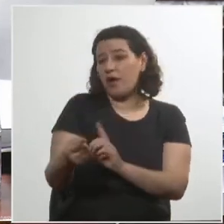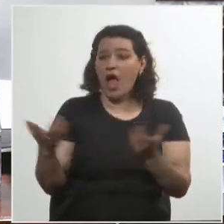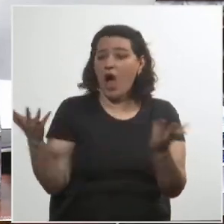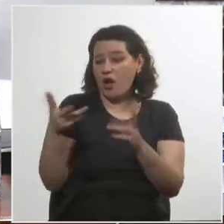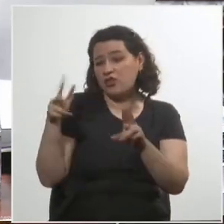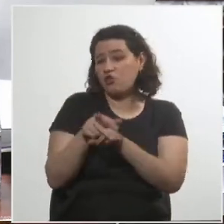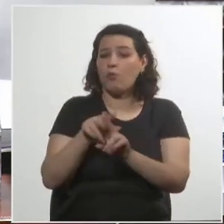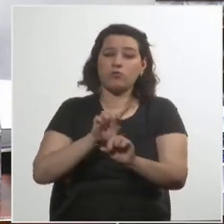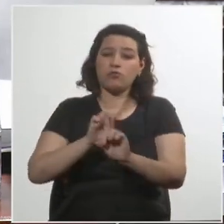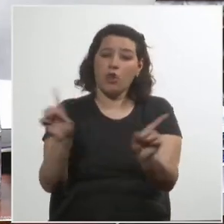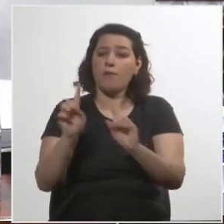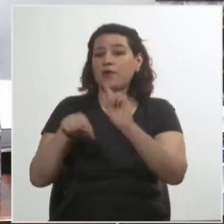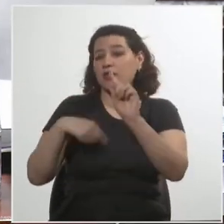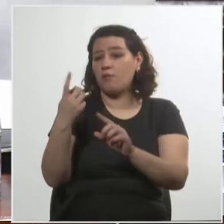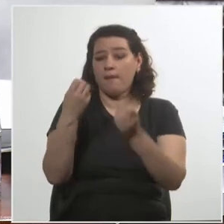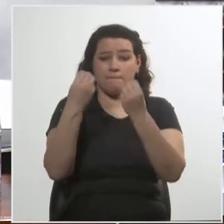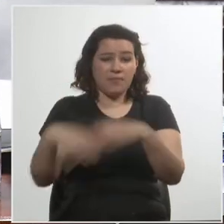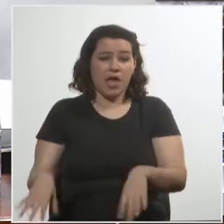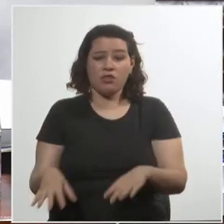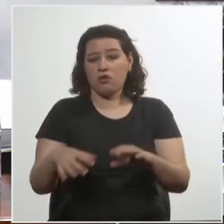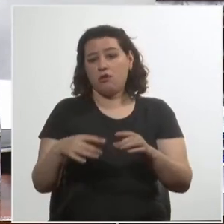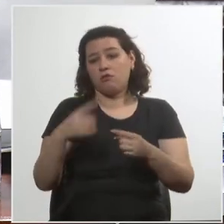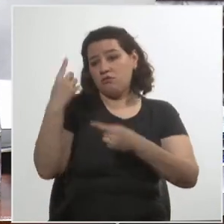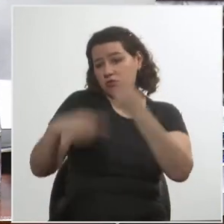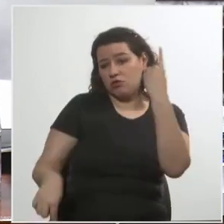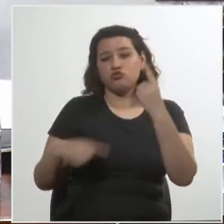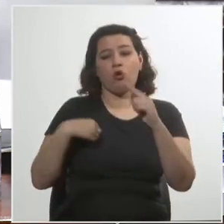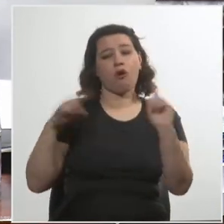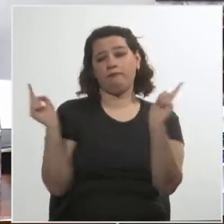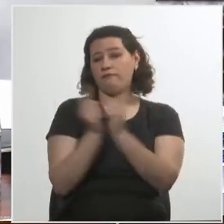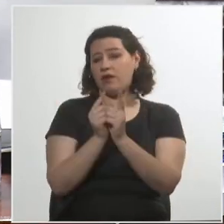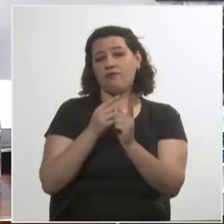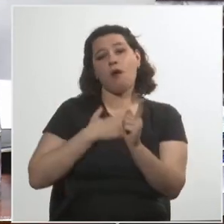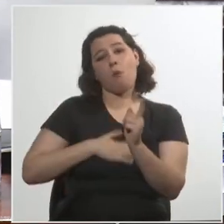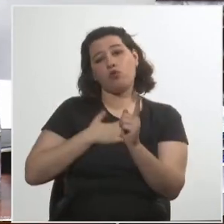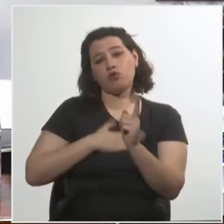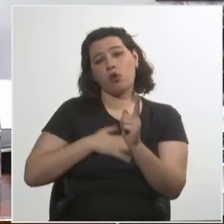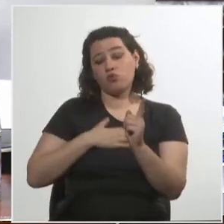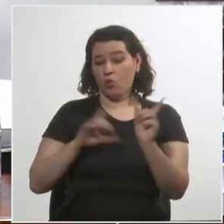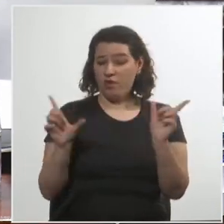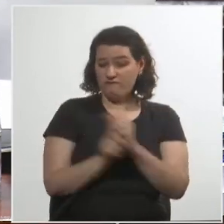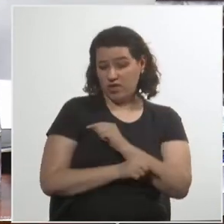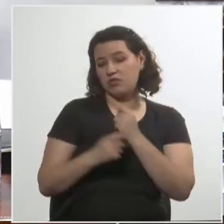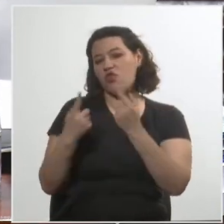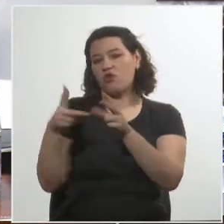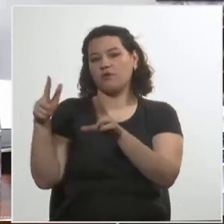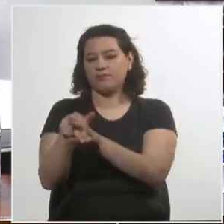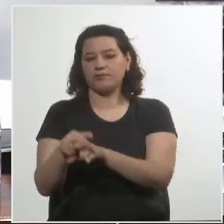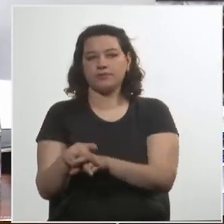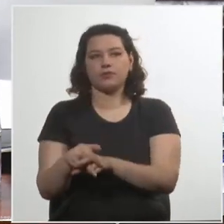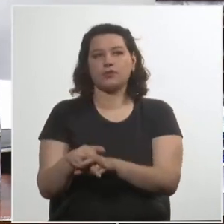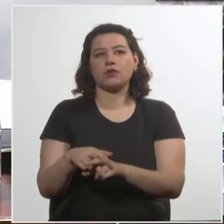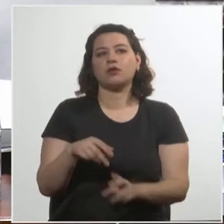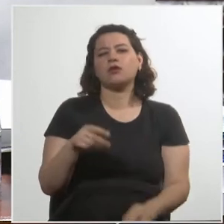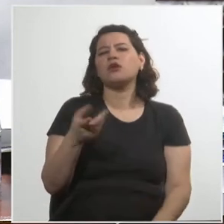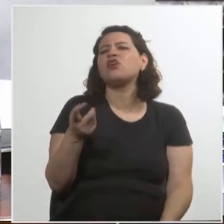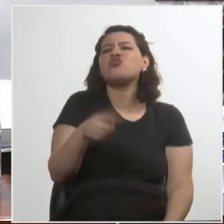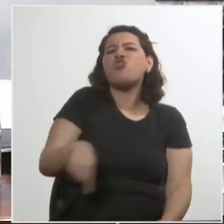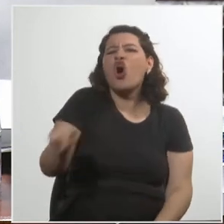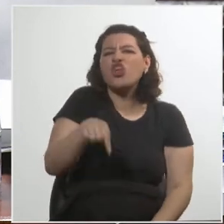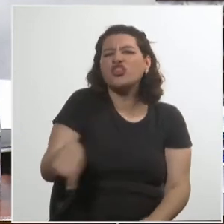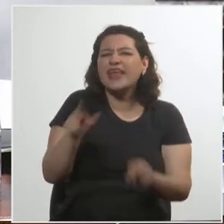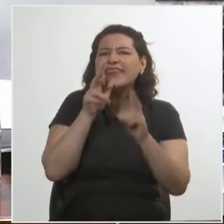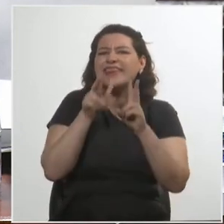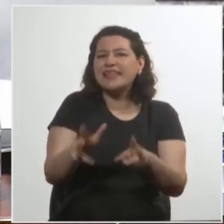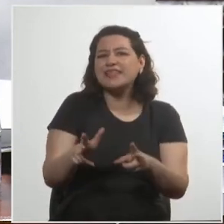interrupción No porque si no pierdo el hilo después yo soy muy breve con mucho gusto al concluir dónde se está planteando